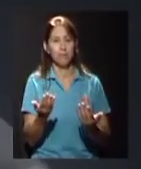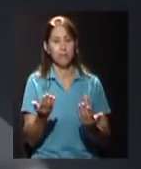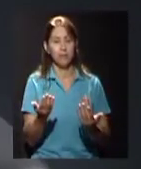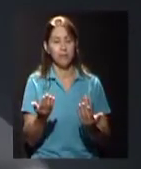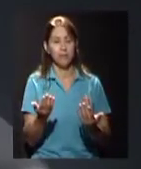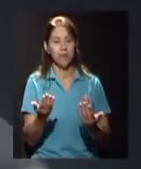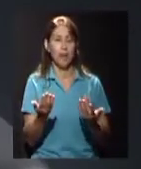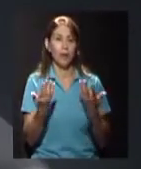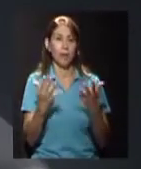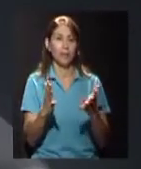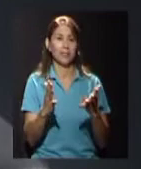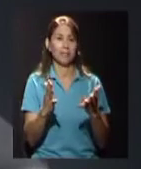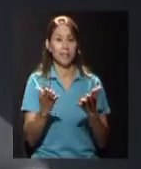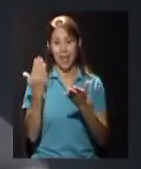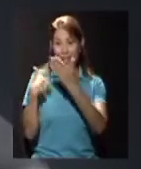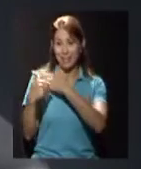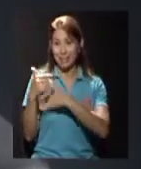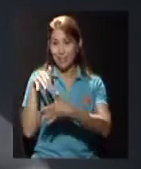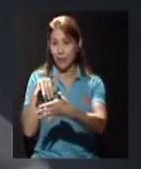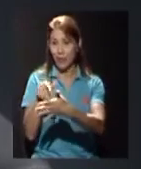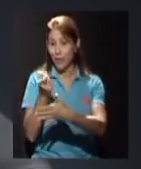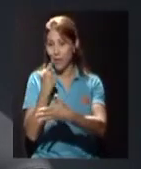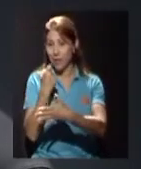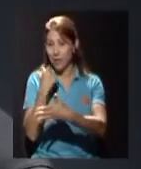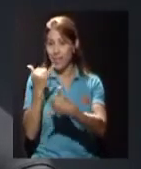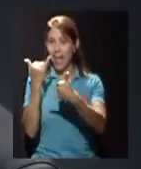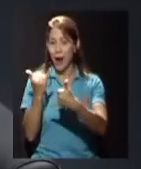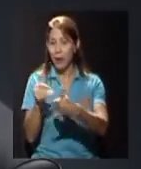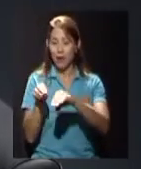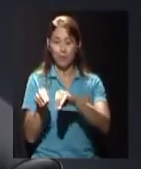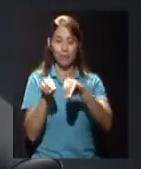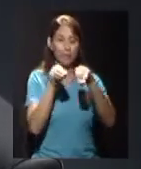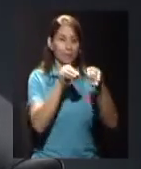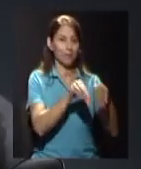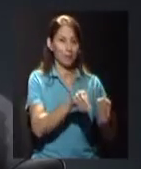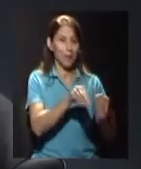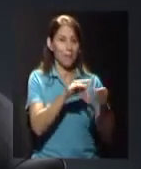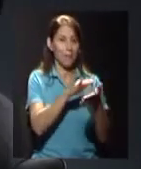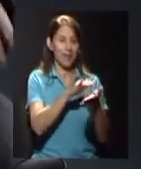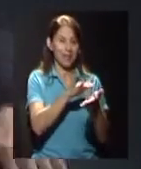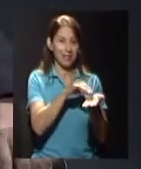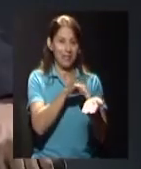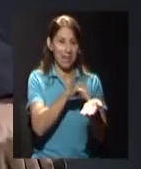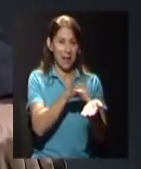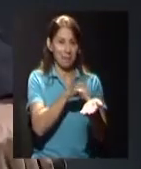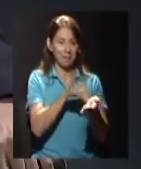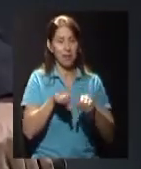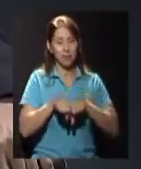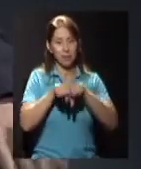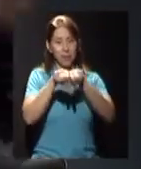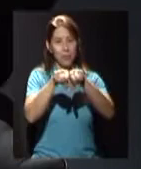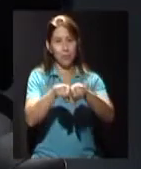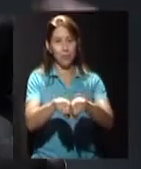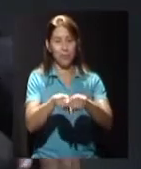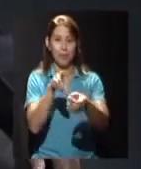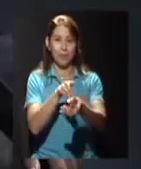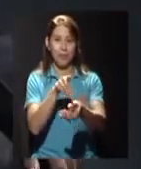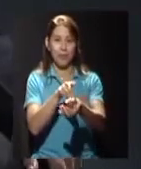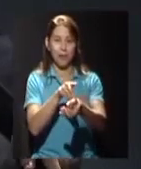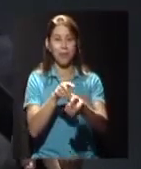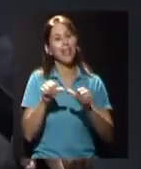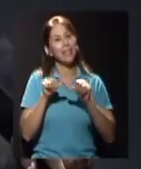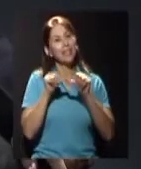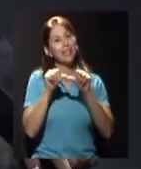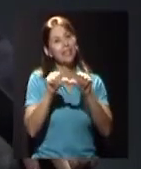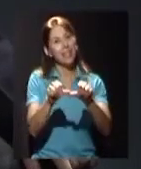se pasa de farmacia a medicina se graduó de médico sigue en la vida y un día tuvo un hijo el hijo